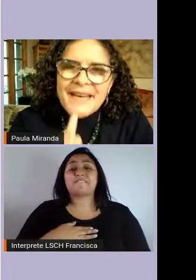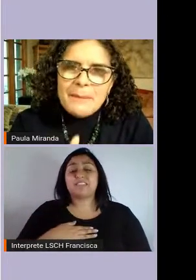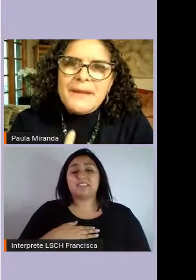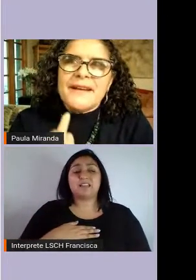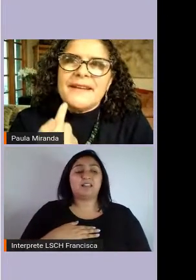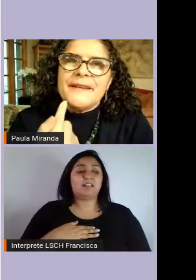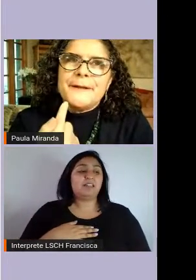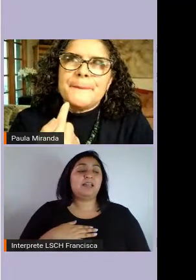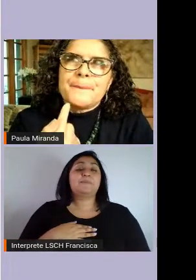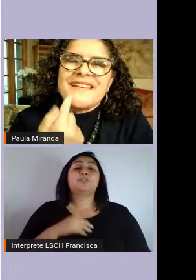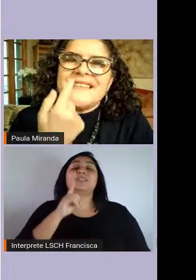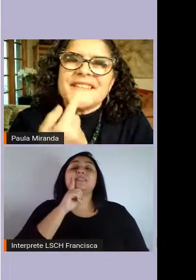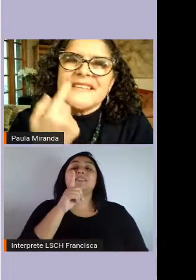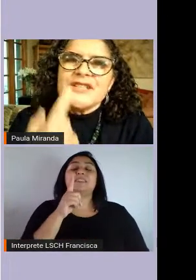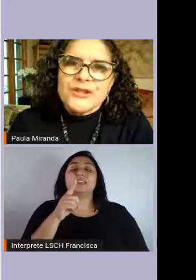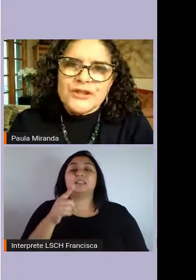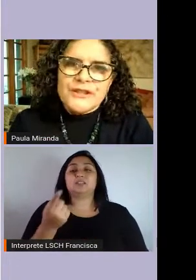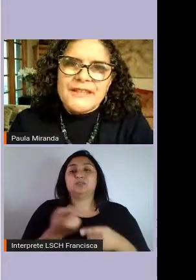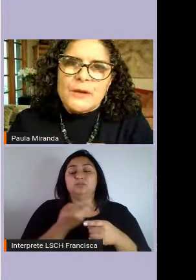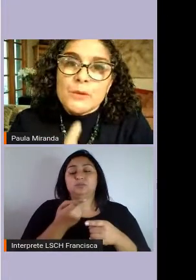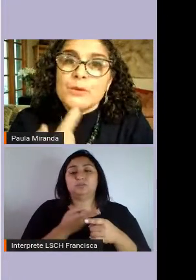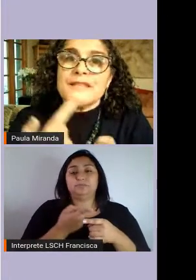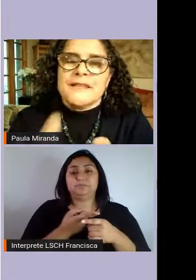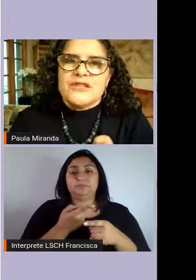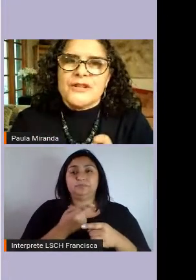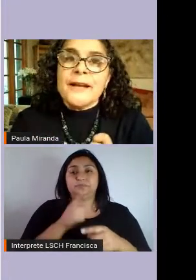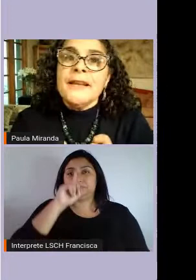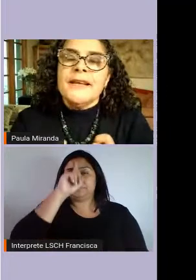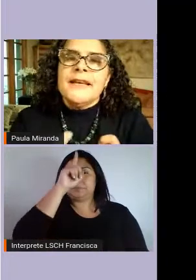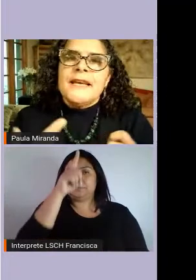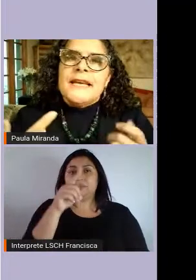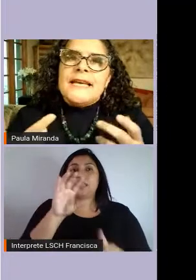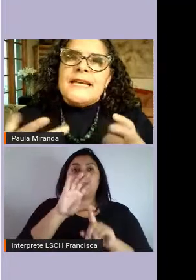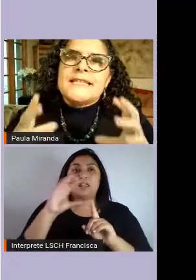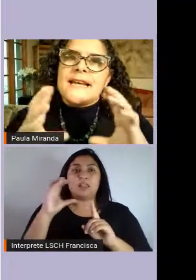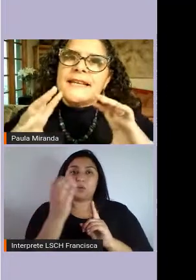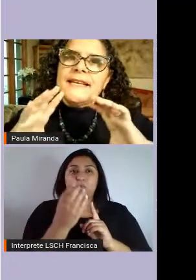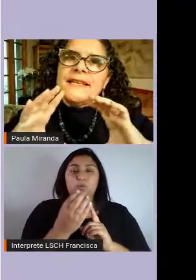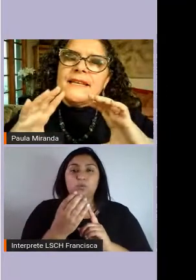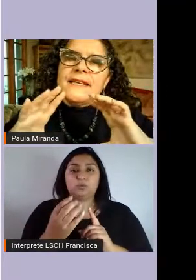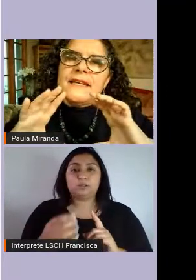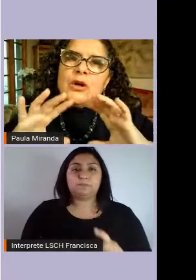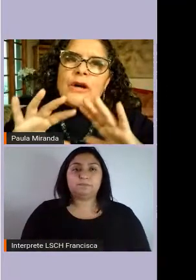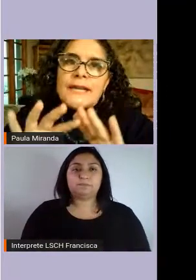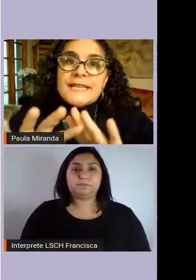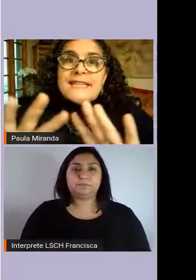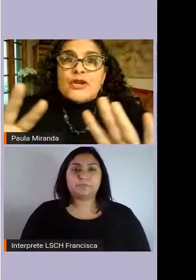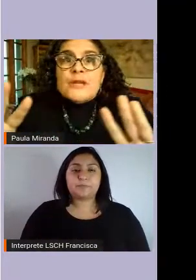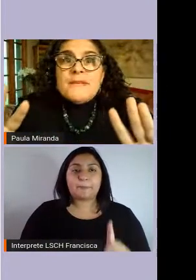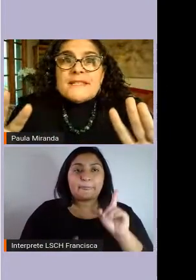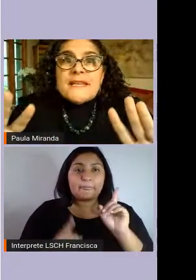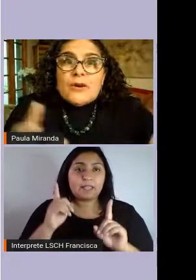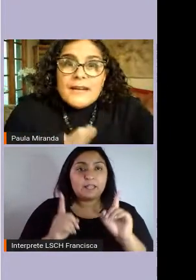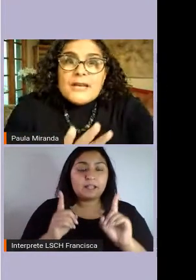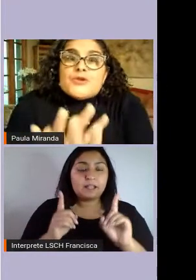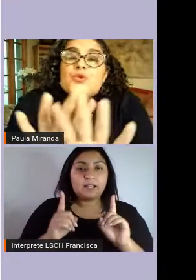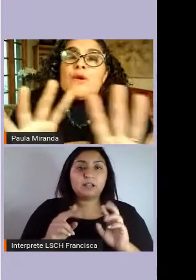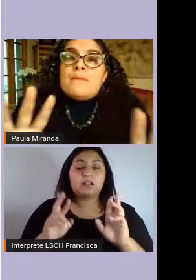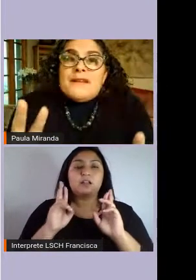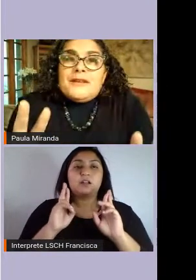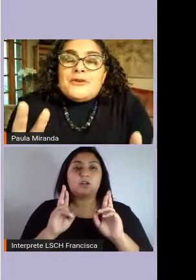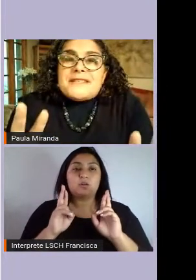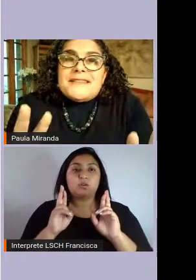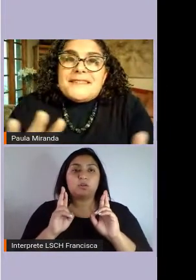que habla, quien habla en la tradición, en la cultura tradicional, es alguien que ojalá se anonimice, ojalá